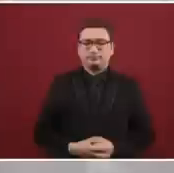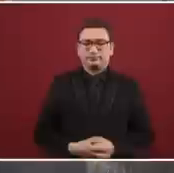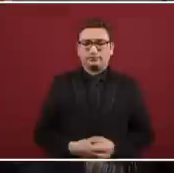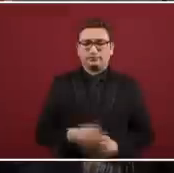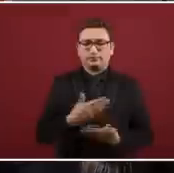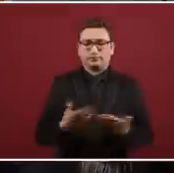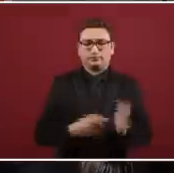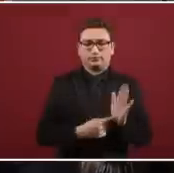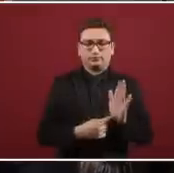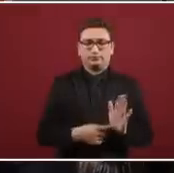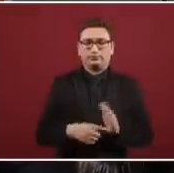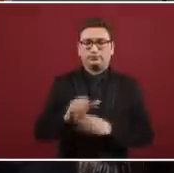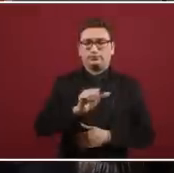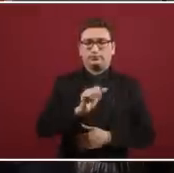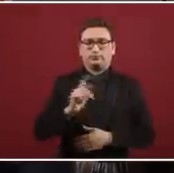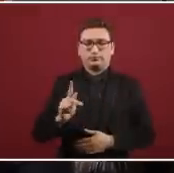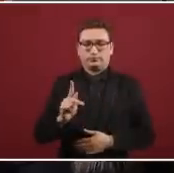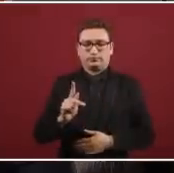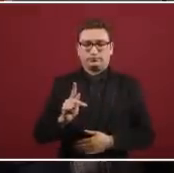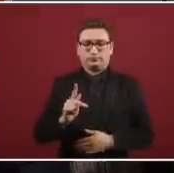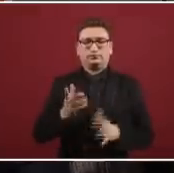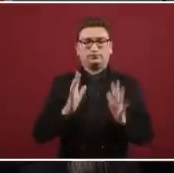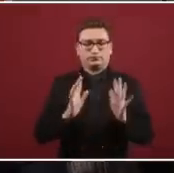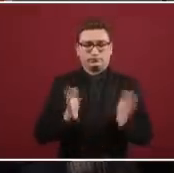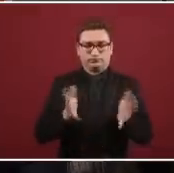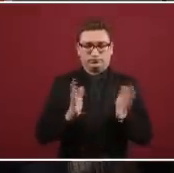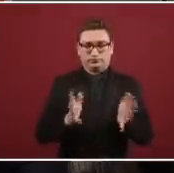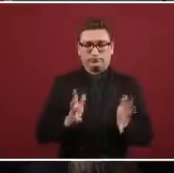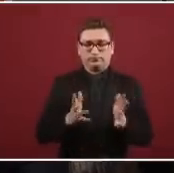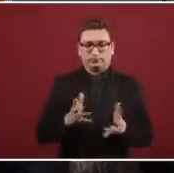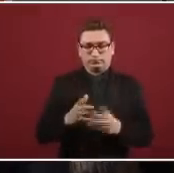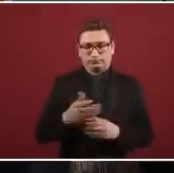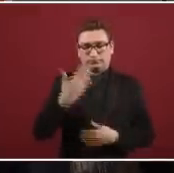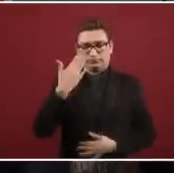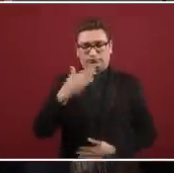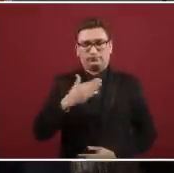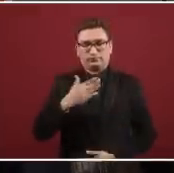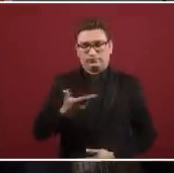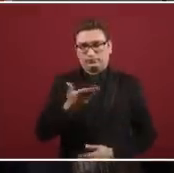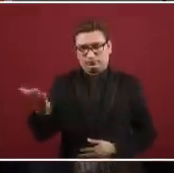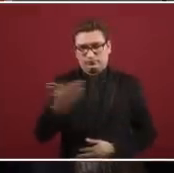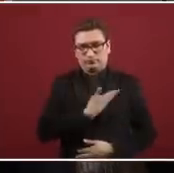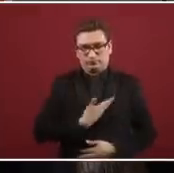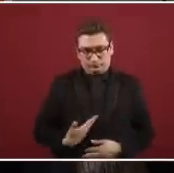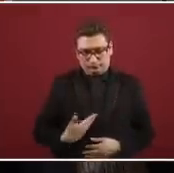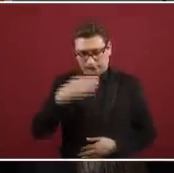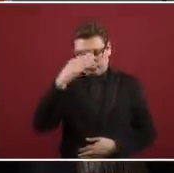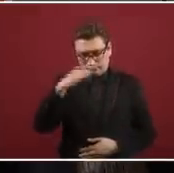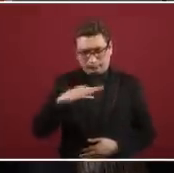presentar la app, ya la app que por instrucciones del señor presidente